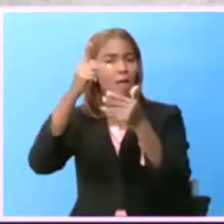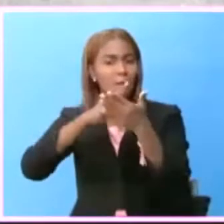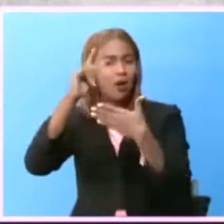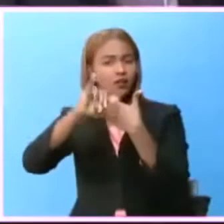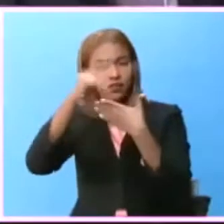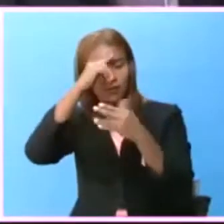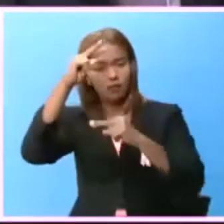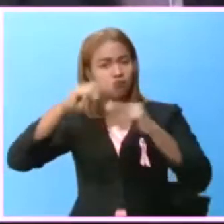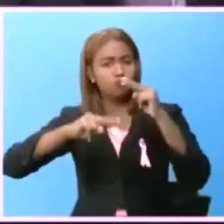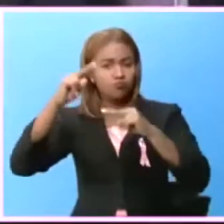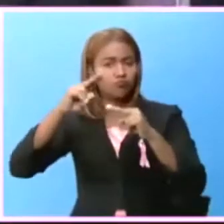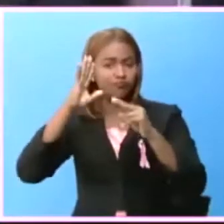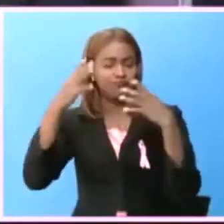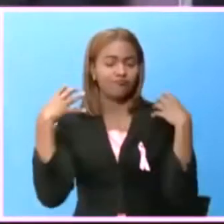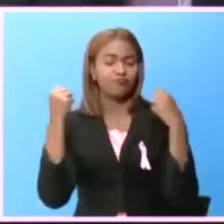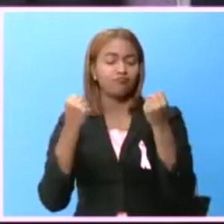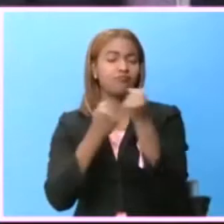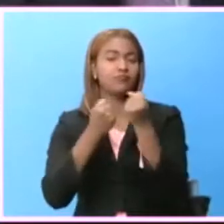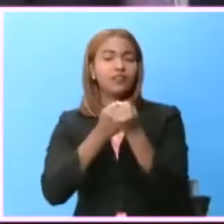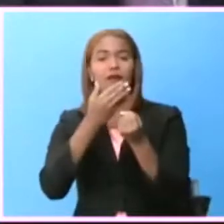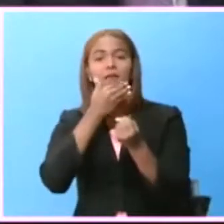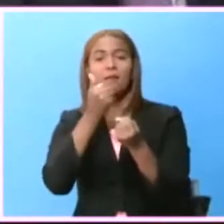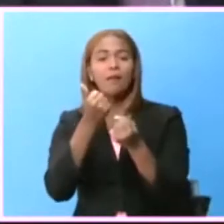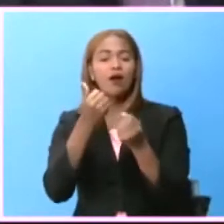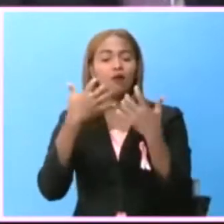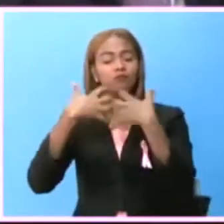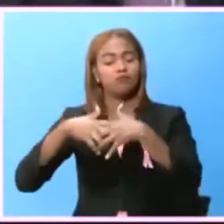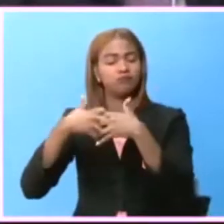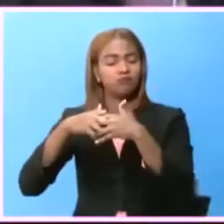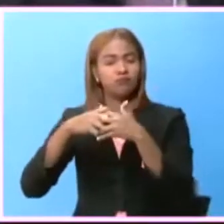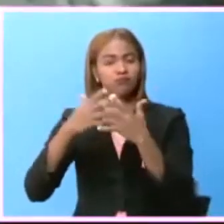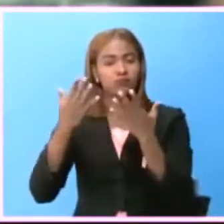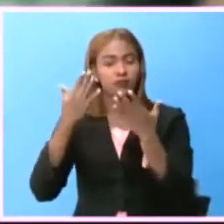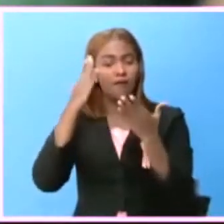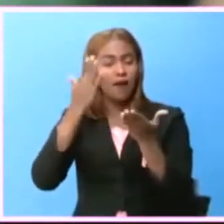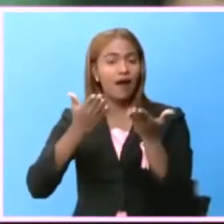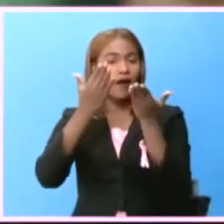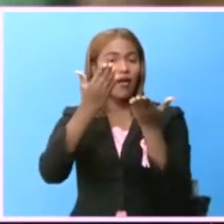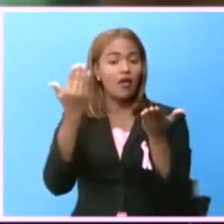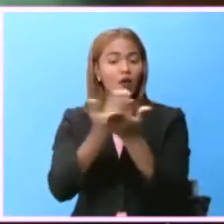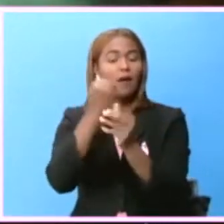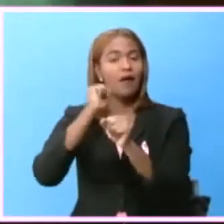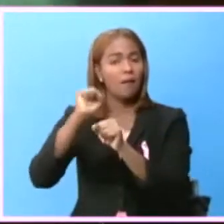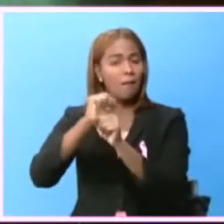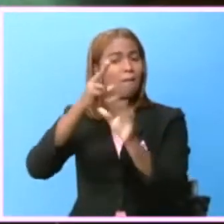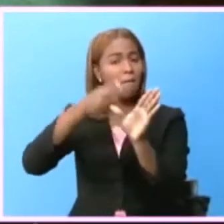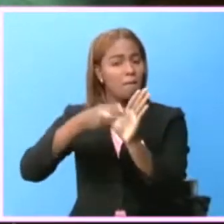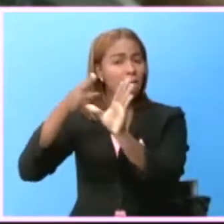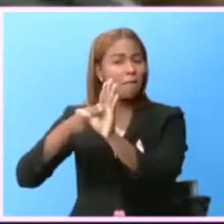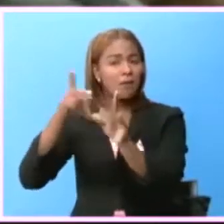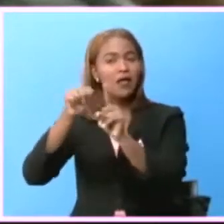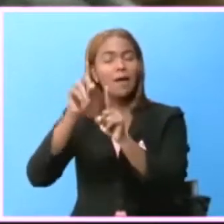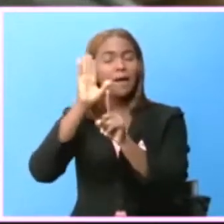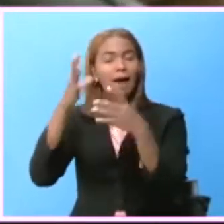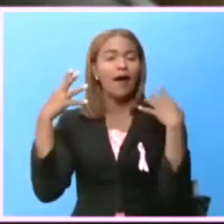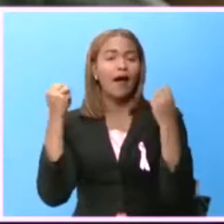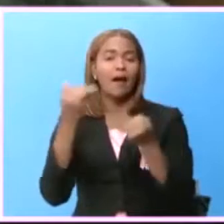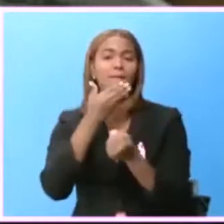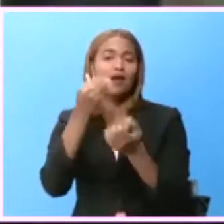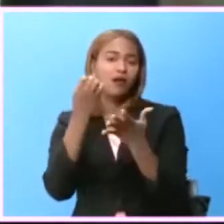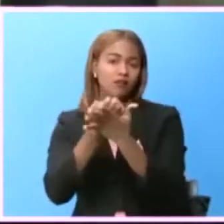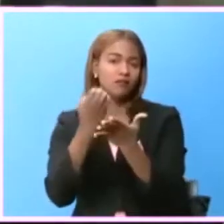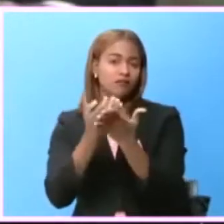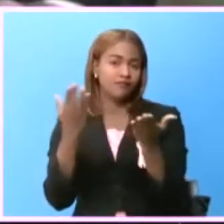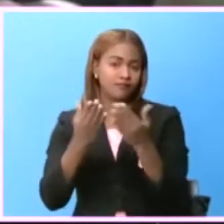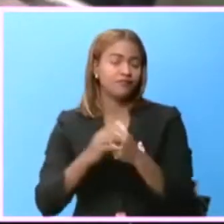Dominicana el memorándum de entendimiento fomenta el programa América crece una iniciativa del gobierno de los